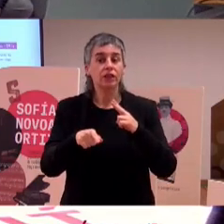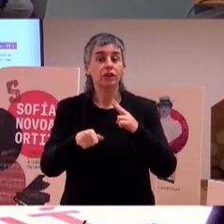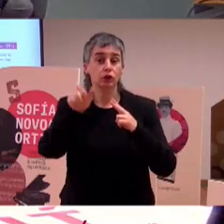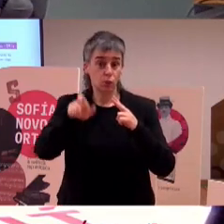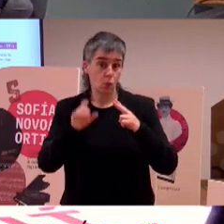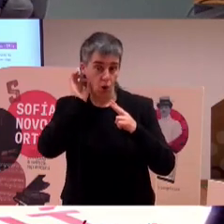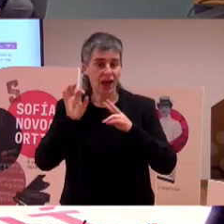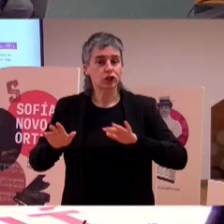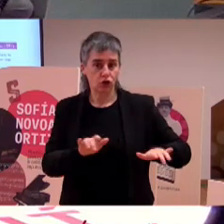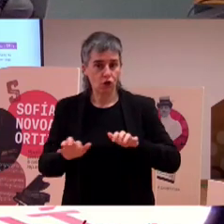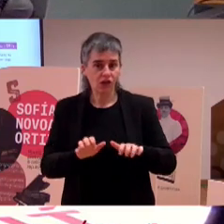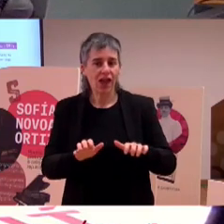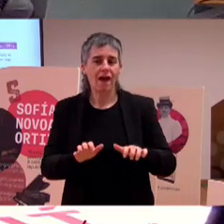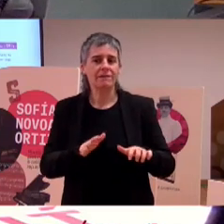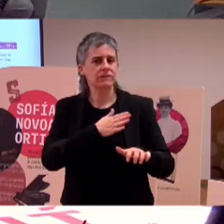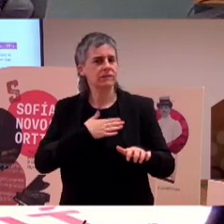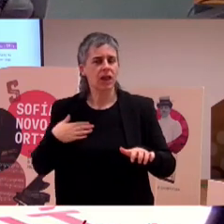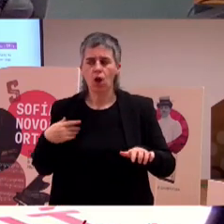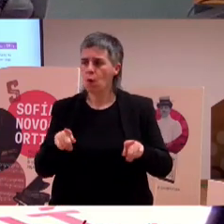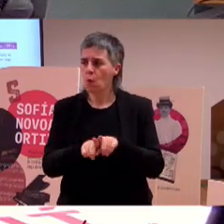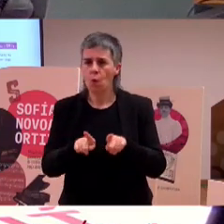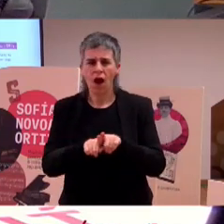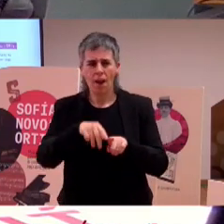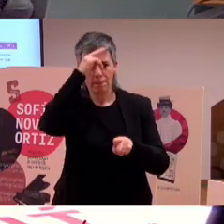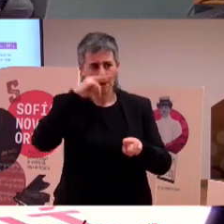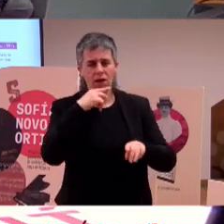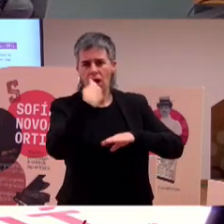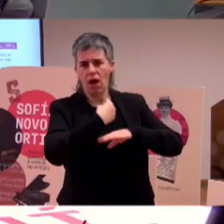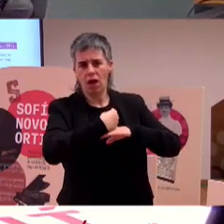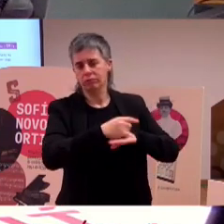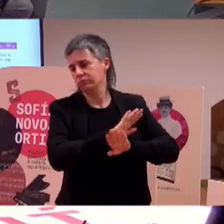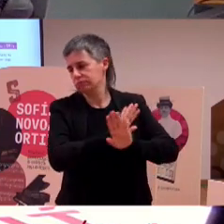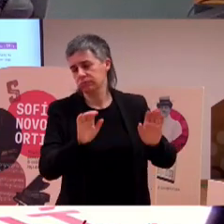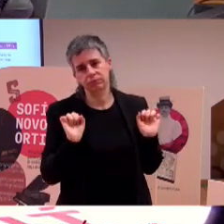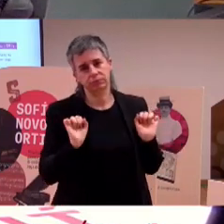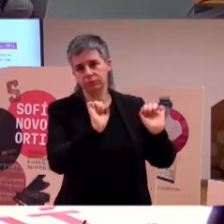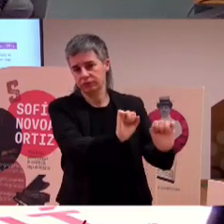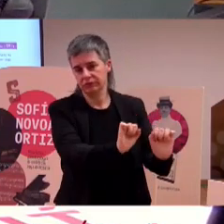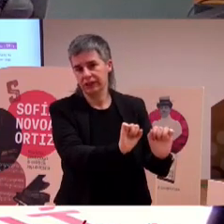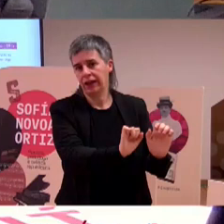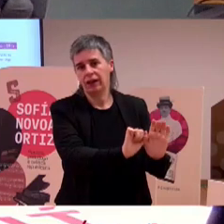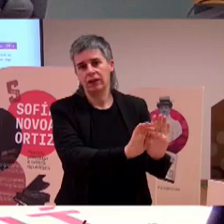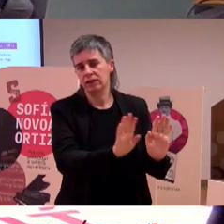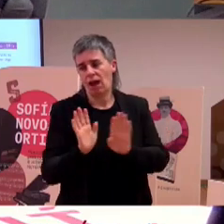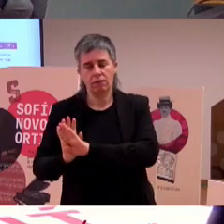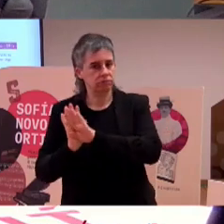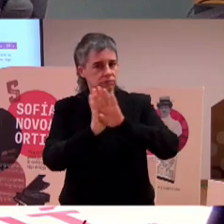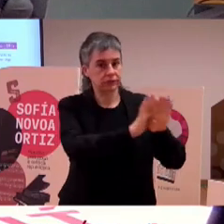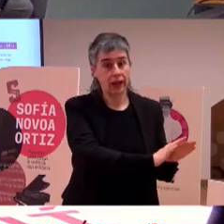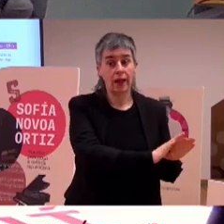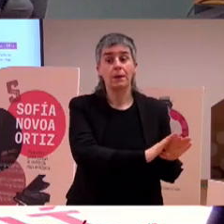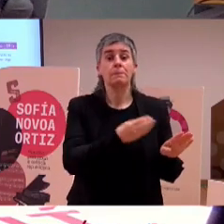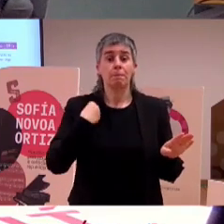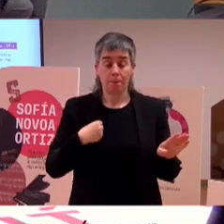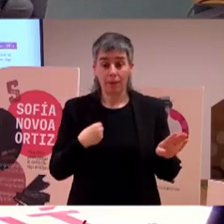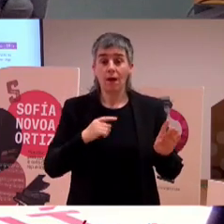liberarse, non, dos desexos paternos, desa pesada carga, e envía á familia